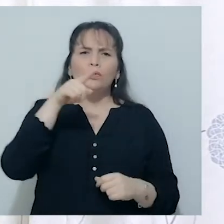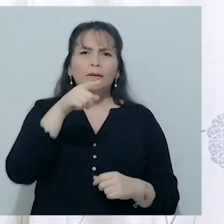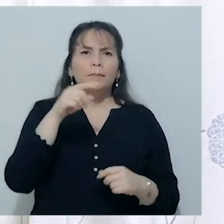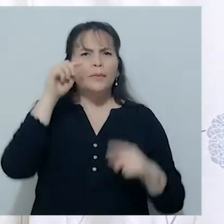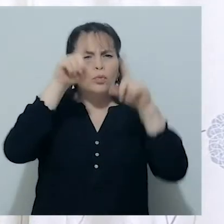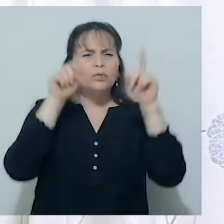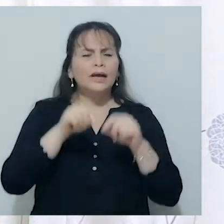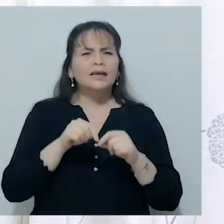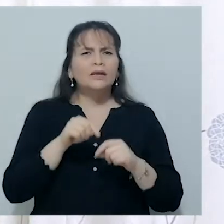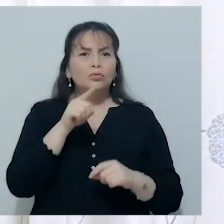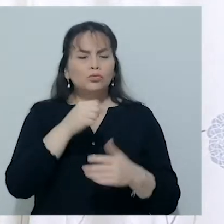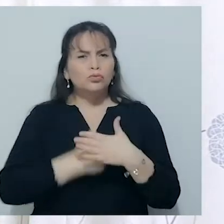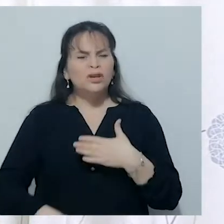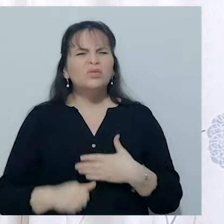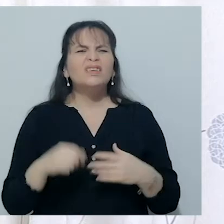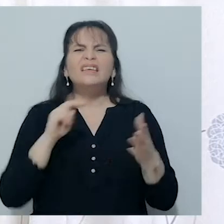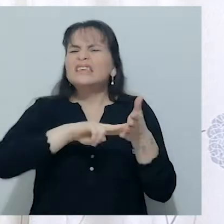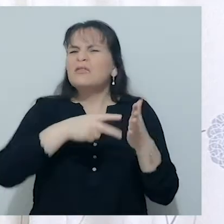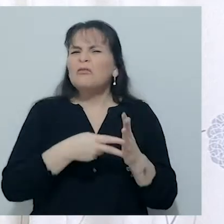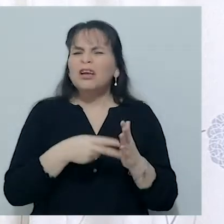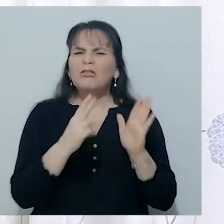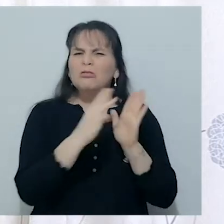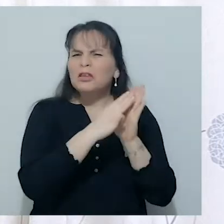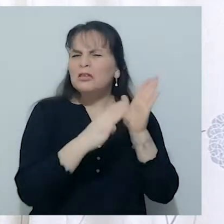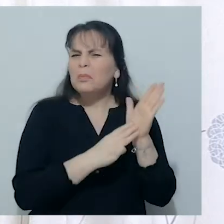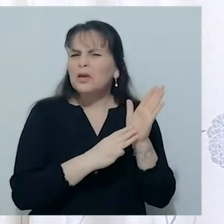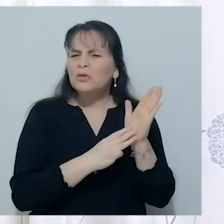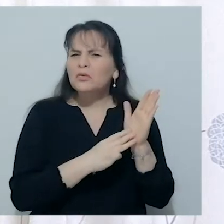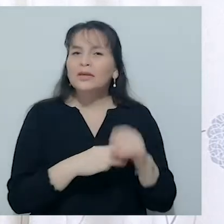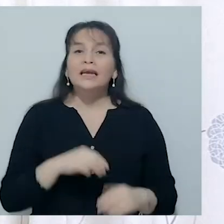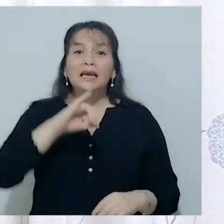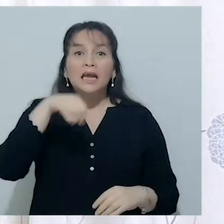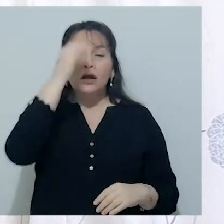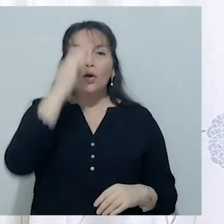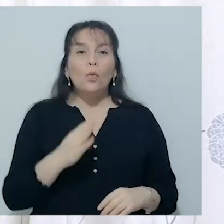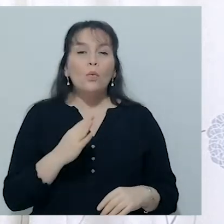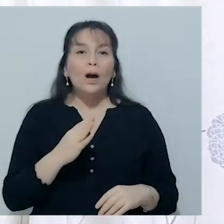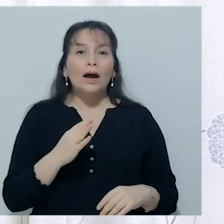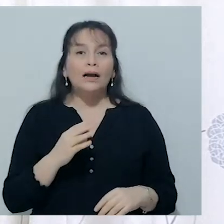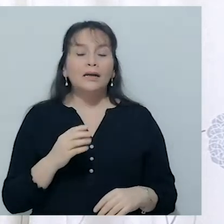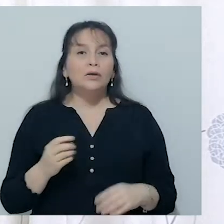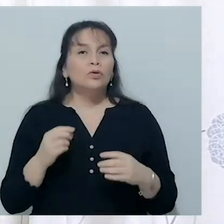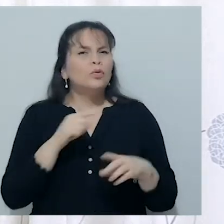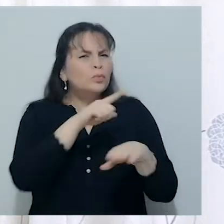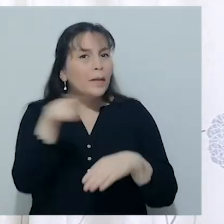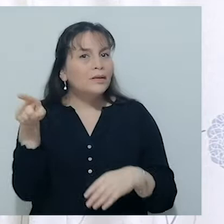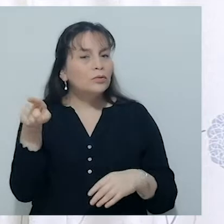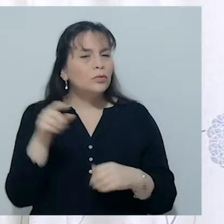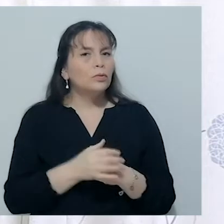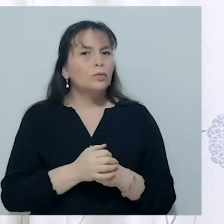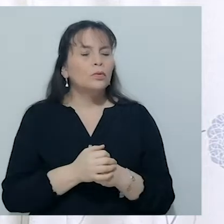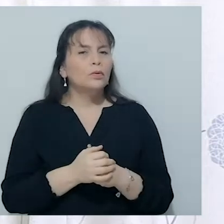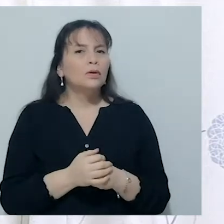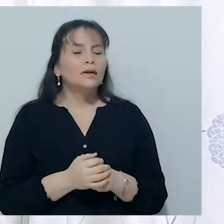¿qué significan los testimonios y estatutos y decretos que Jehová nuestro Dios os